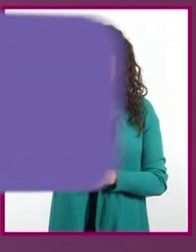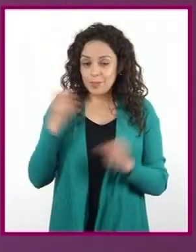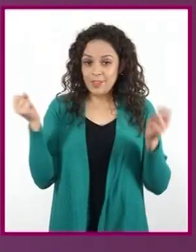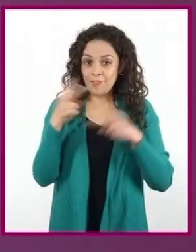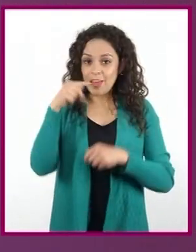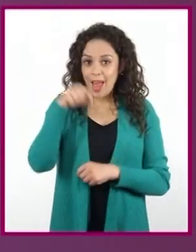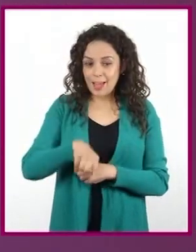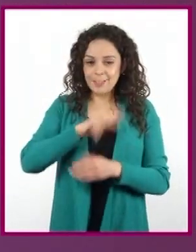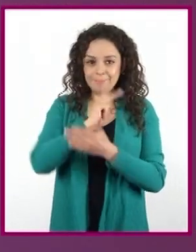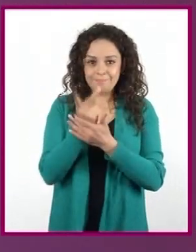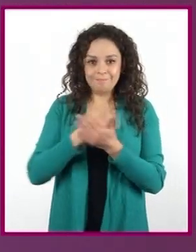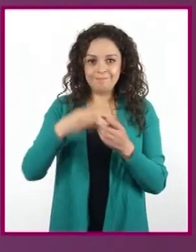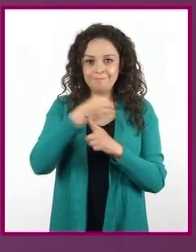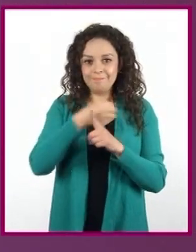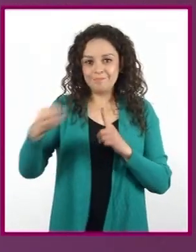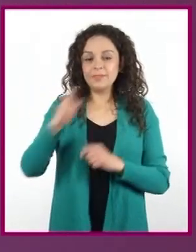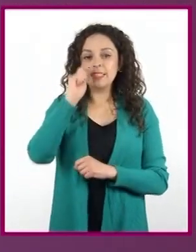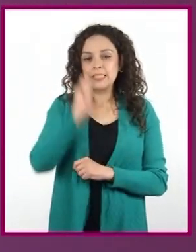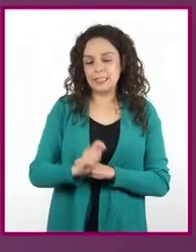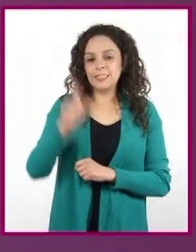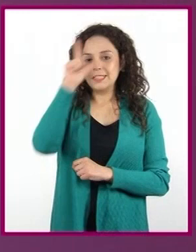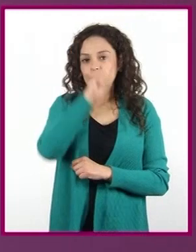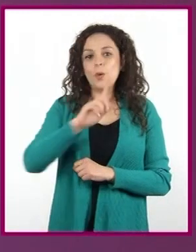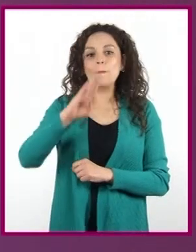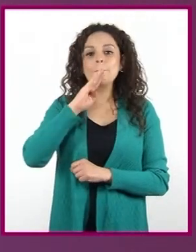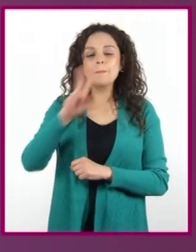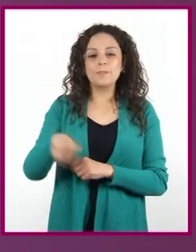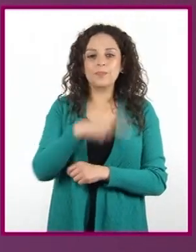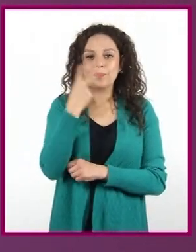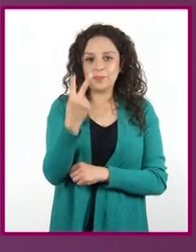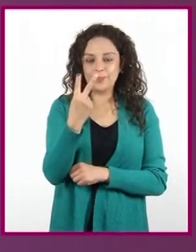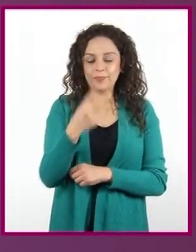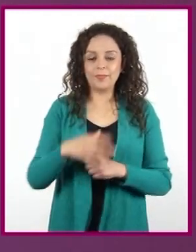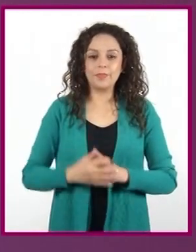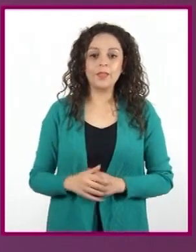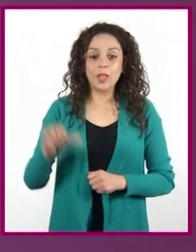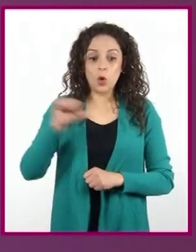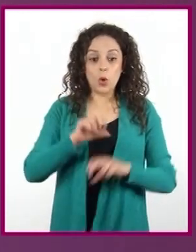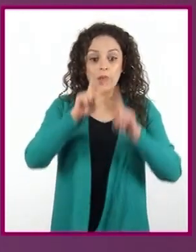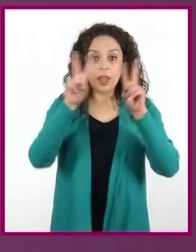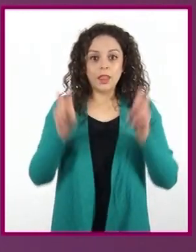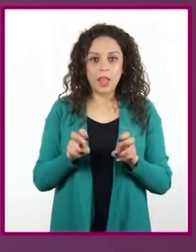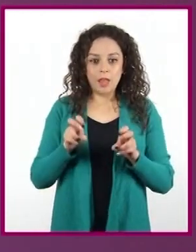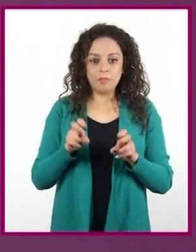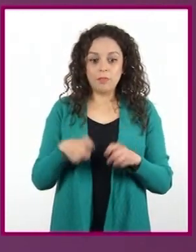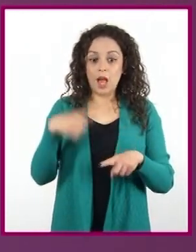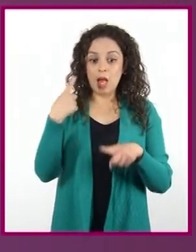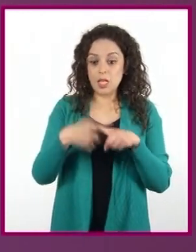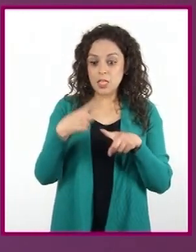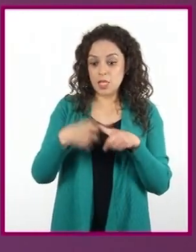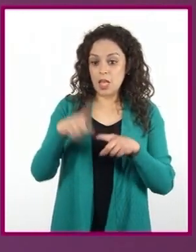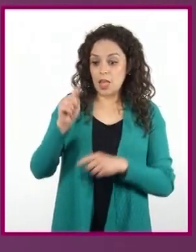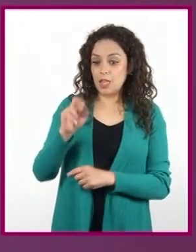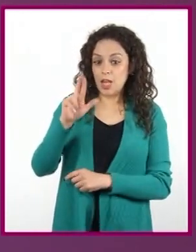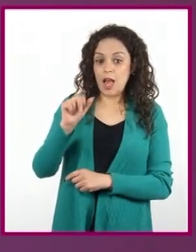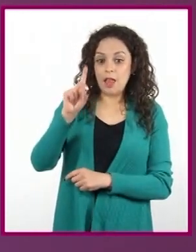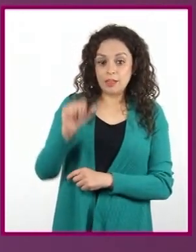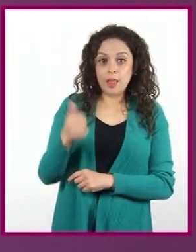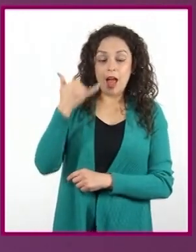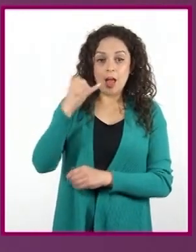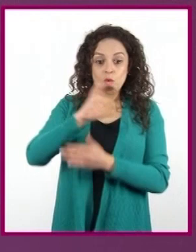una sesión más de Lengua Materna 2. Hoy abordaremos el tema ¿Quién trata y contrata a cumplir se